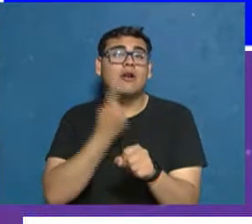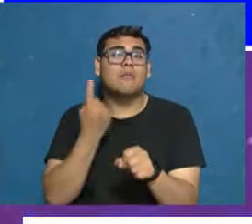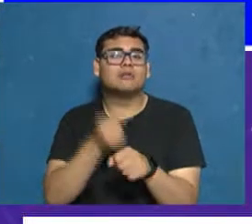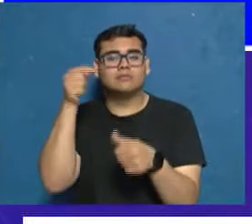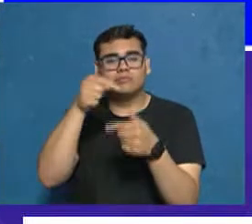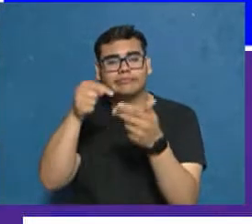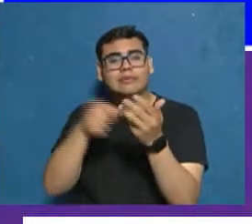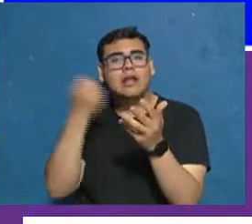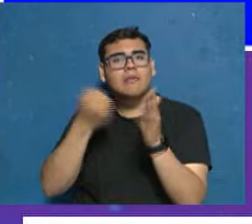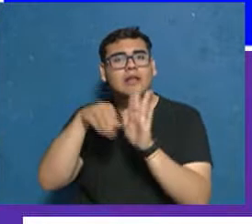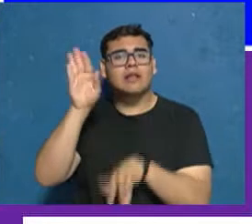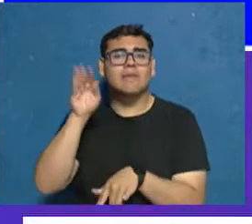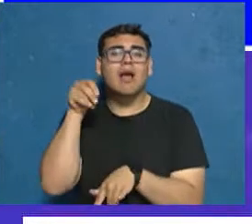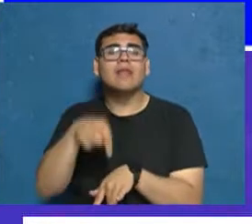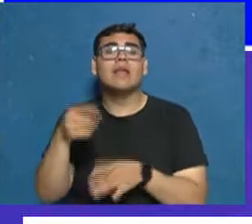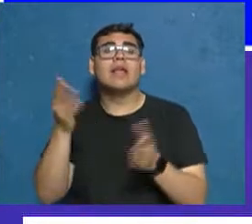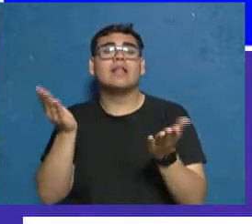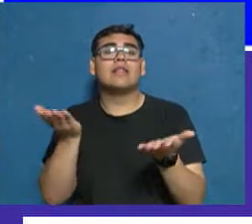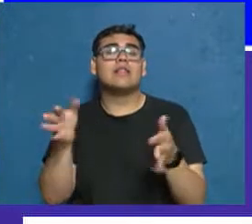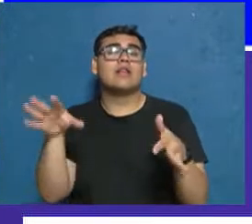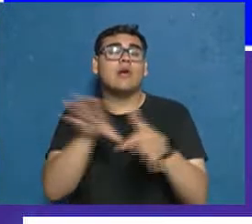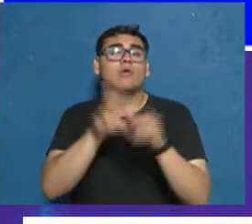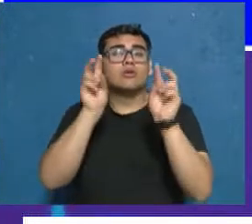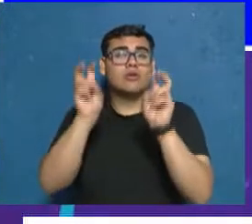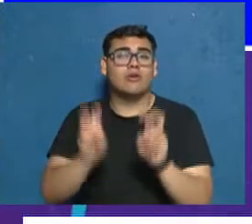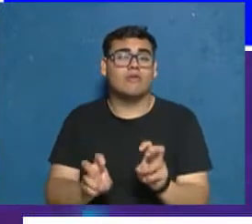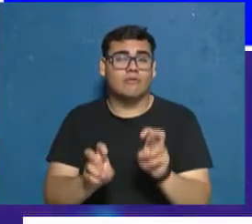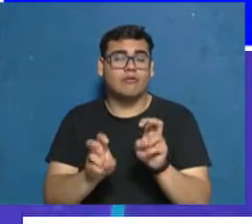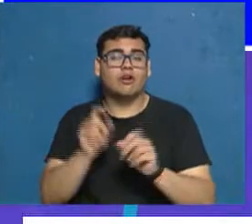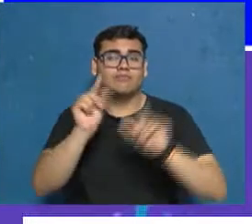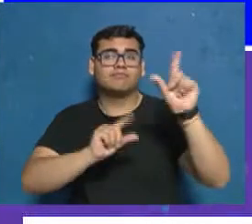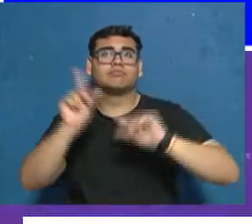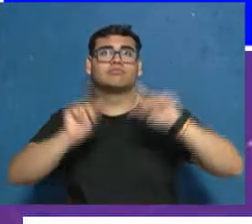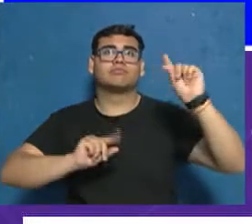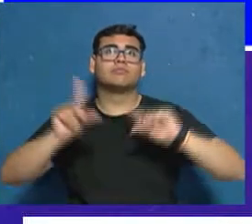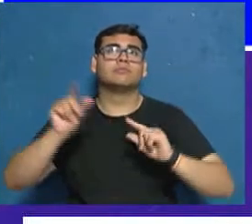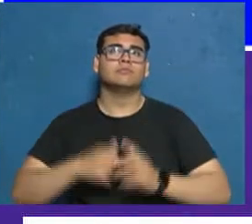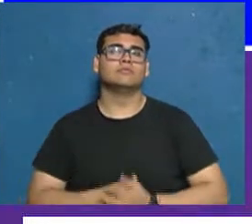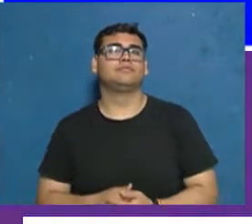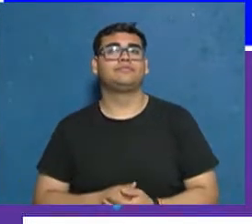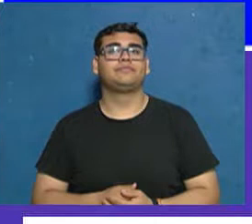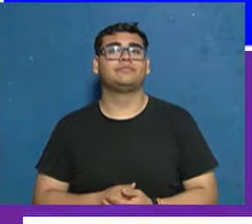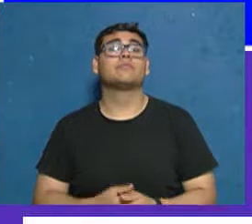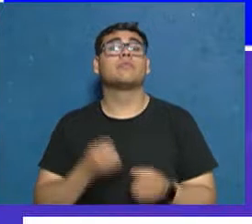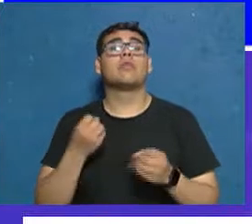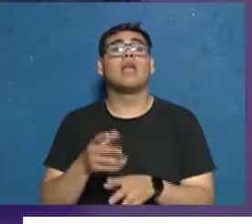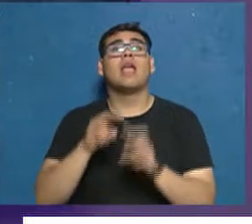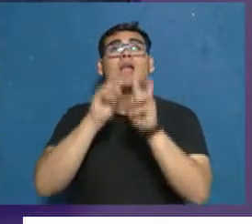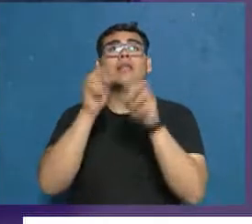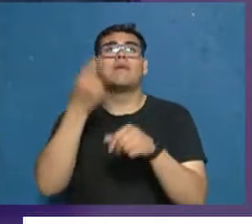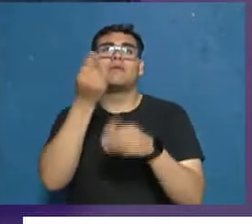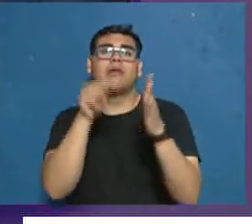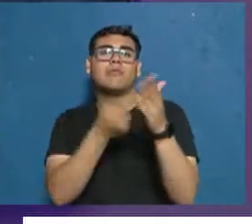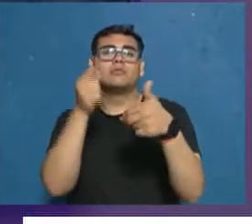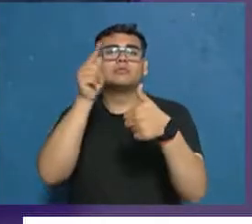destacar por parte de este informe estadístico. ¿Por qué? A la hora de hablar de la pérdida de poder adquisitivo, lo